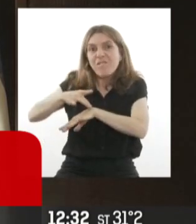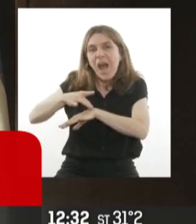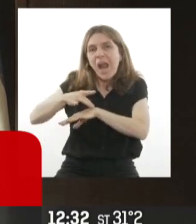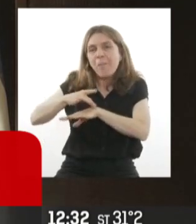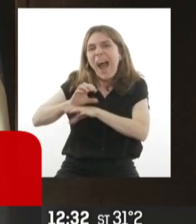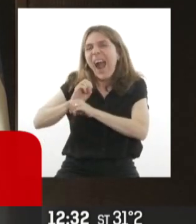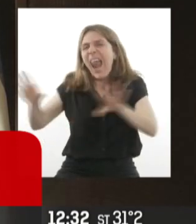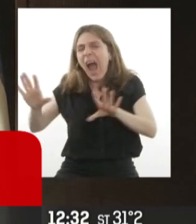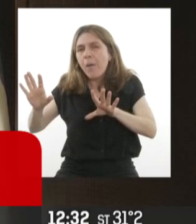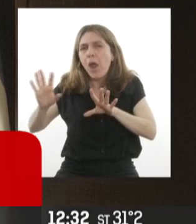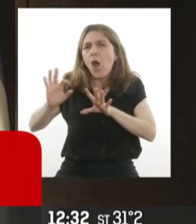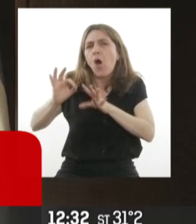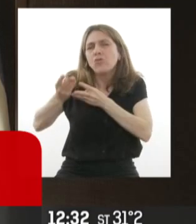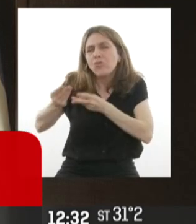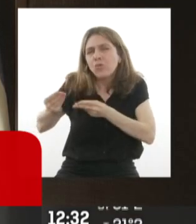o grave.